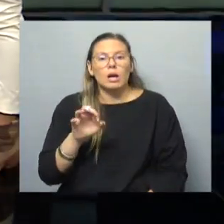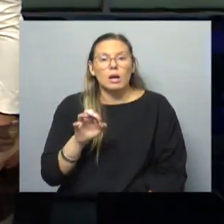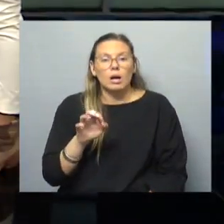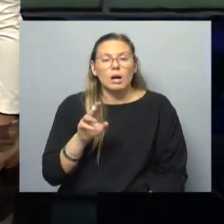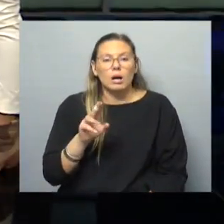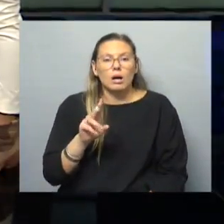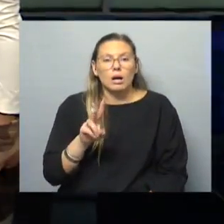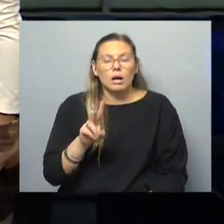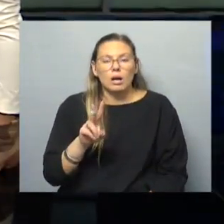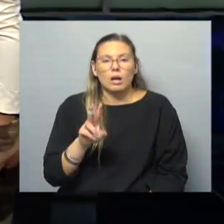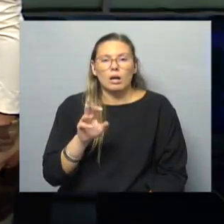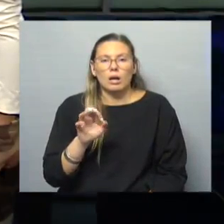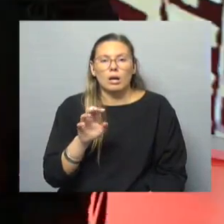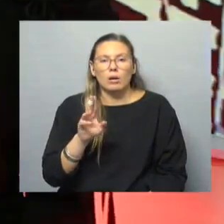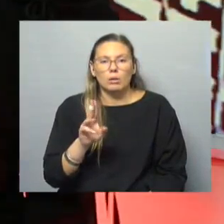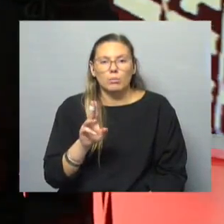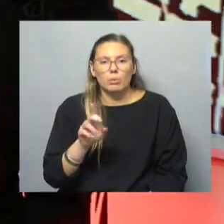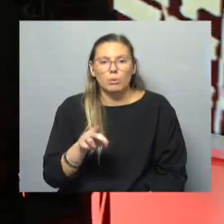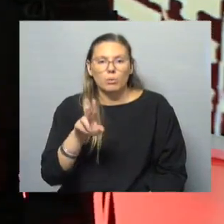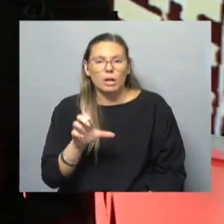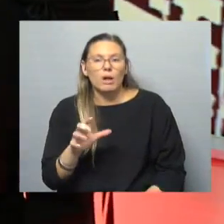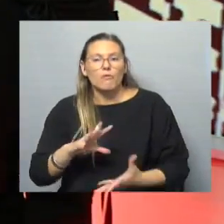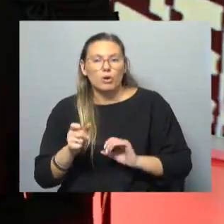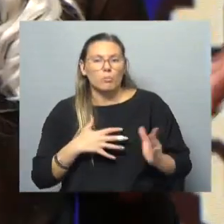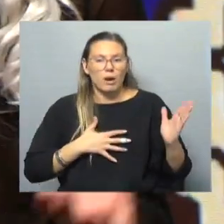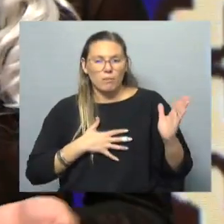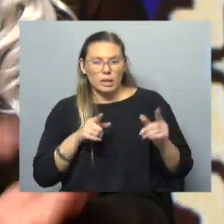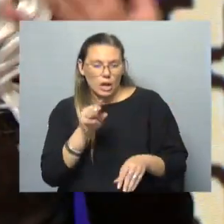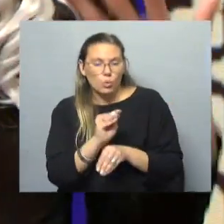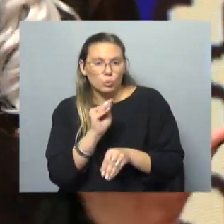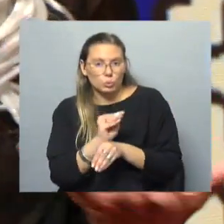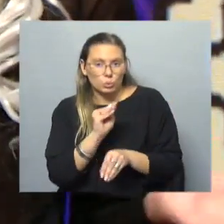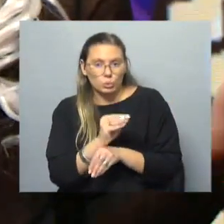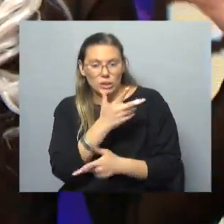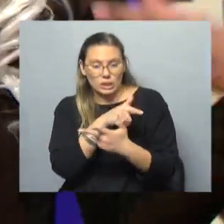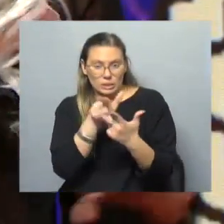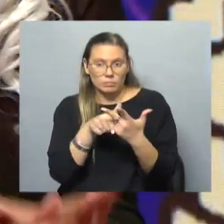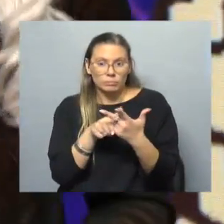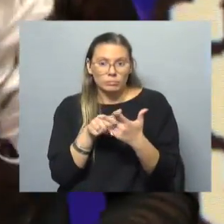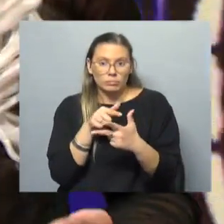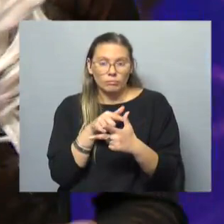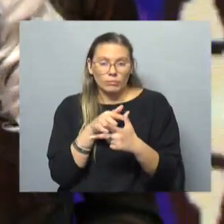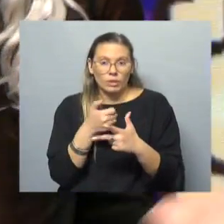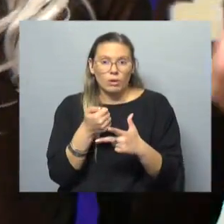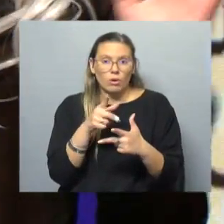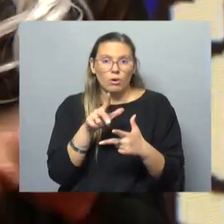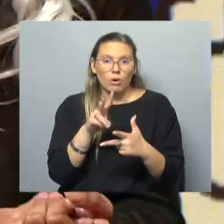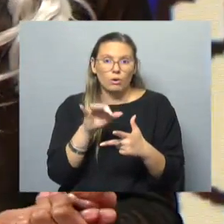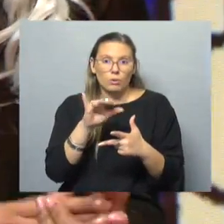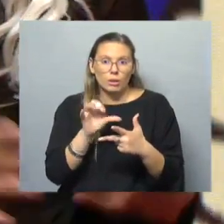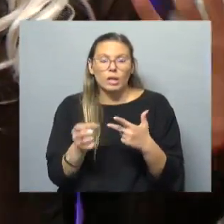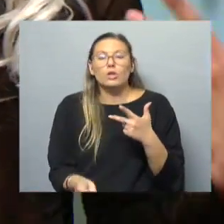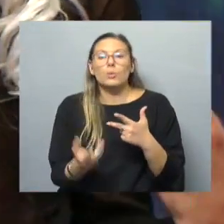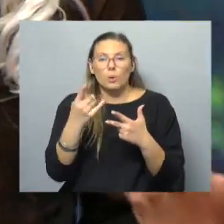¿El Vogue? El Vogue es el estilo de danza específico de esta cultura, que hay tres estilos. El Old Way, el New